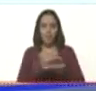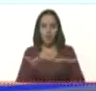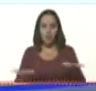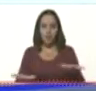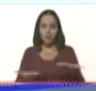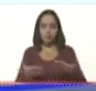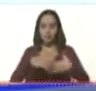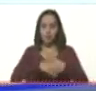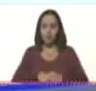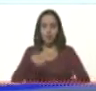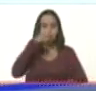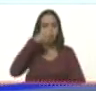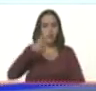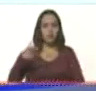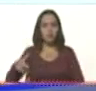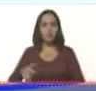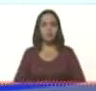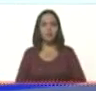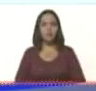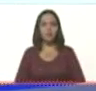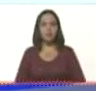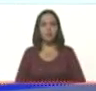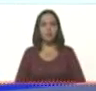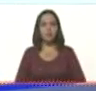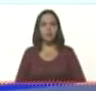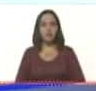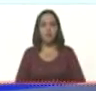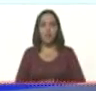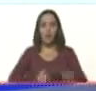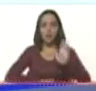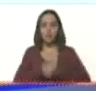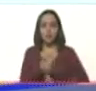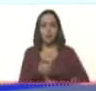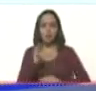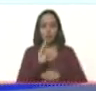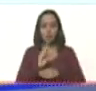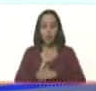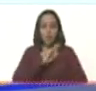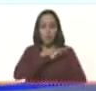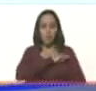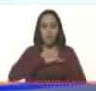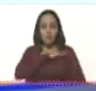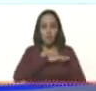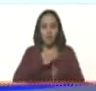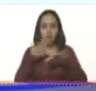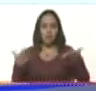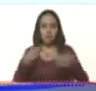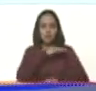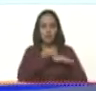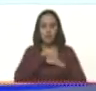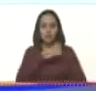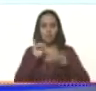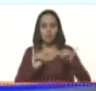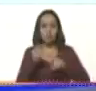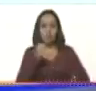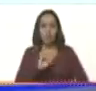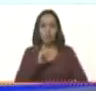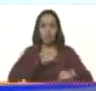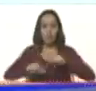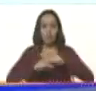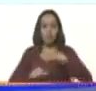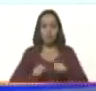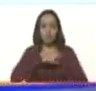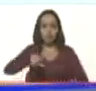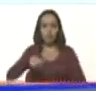mano a nuestro pueblo, a consolidar las misiones y grandes misiones. Y para eso tenemos al movimiento